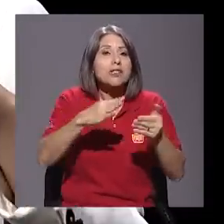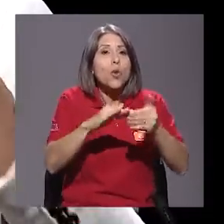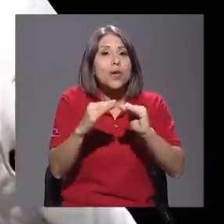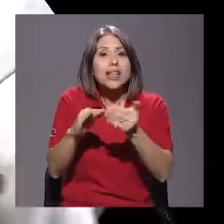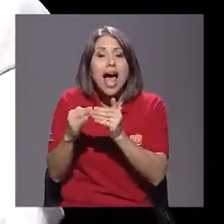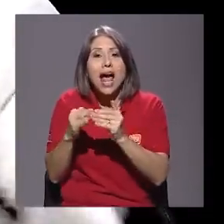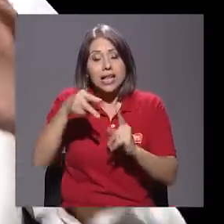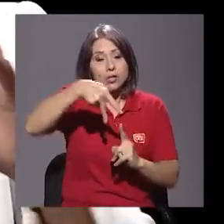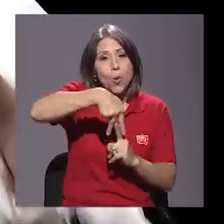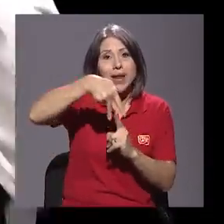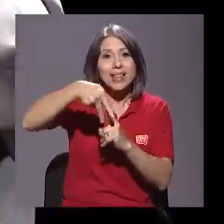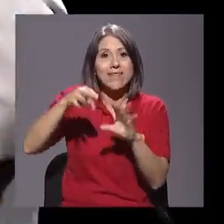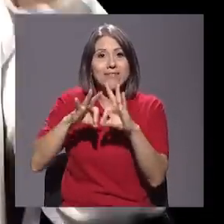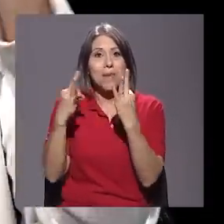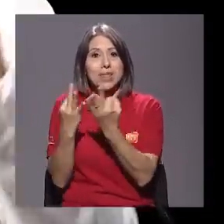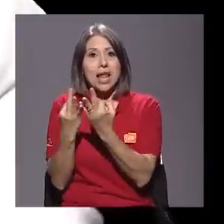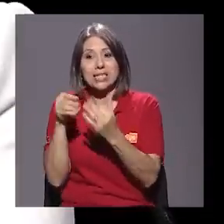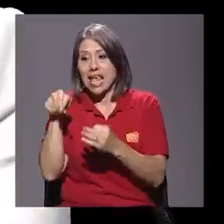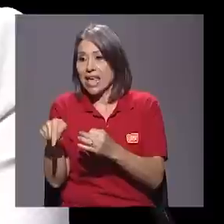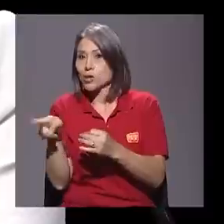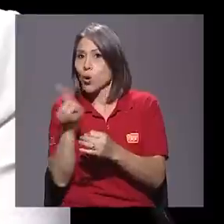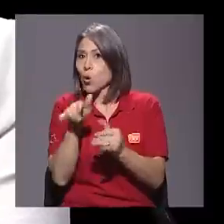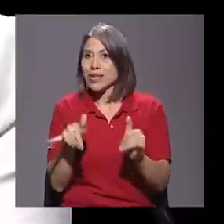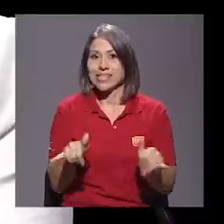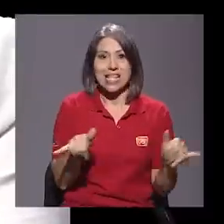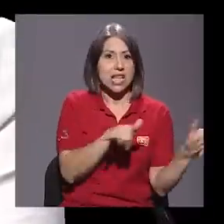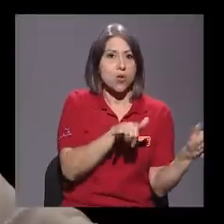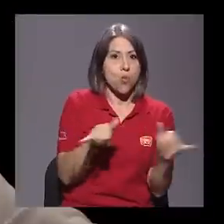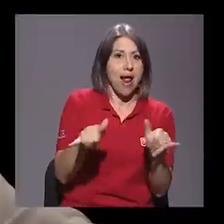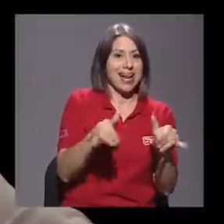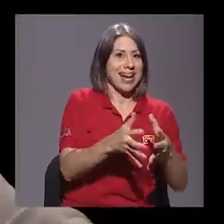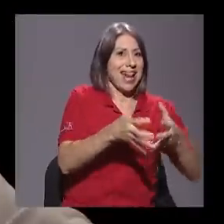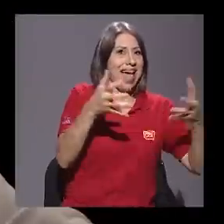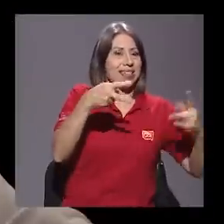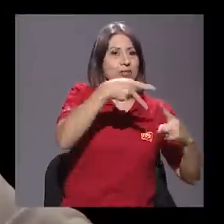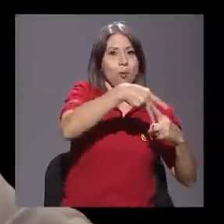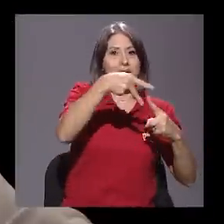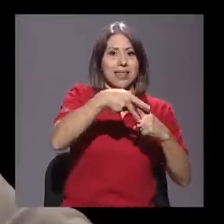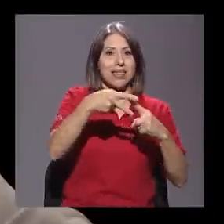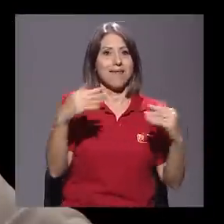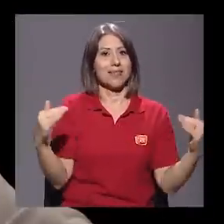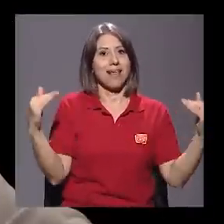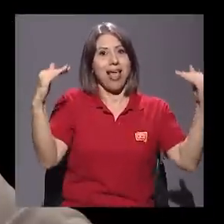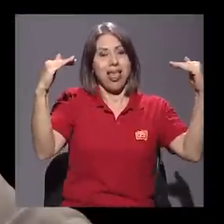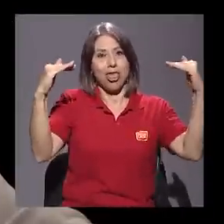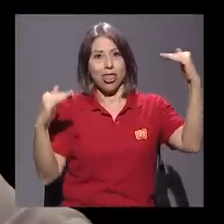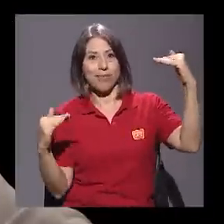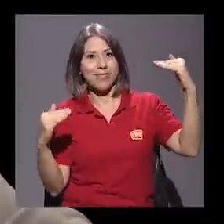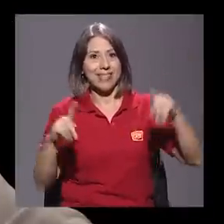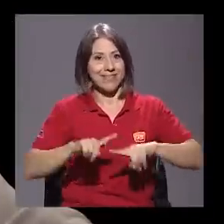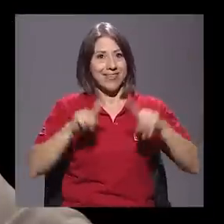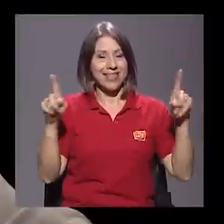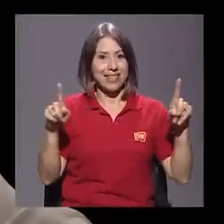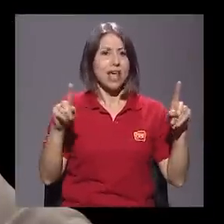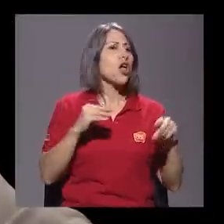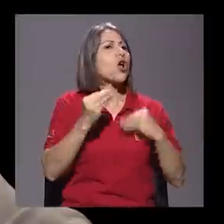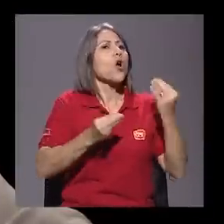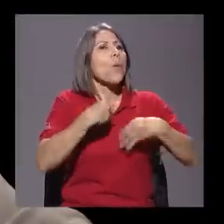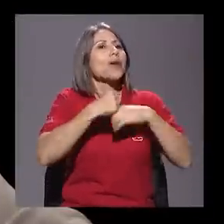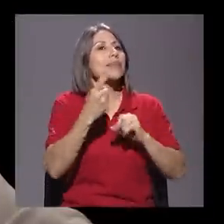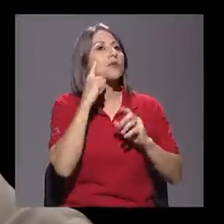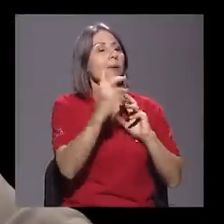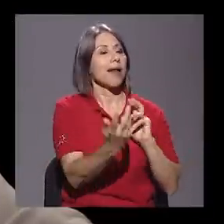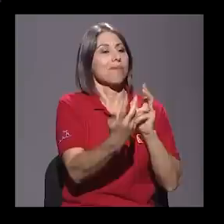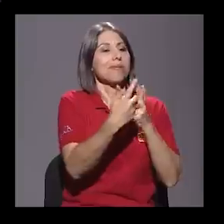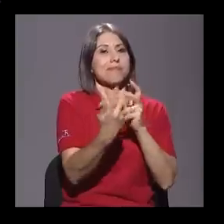semifamiliares, ¿verdad? Eso no es lo mismo que las grandes cooperativas. ¿Cómo y hay hacemos que hacer para aplicar un ecosistema adecuado a cada uno con